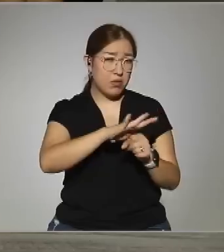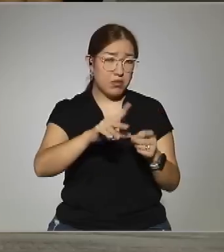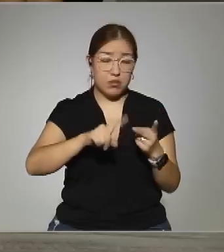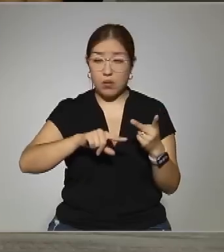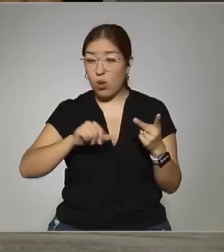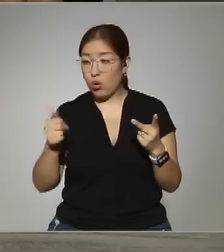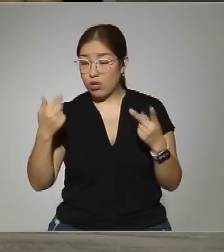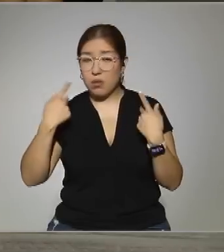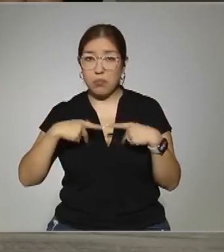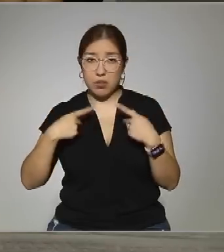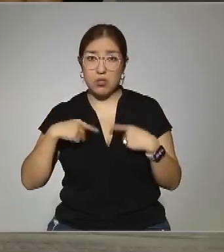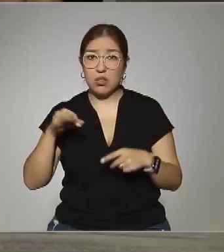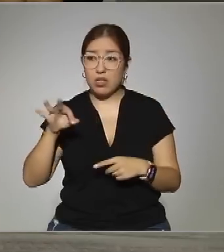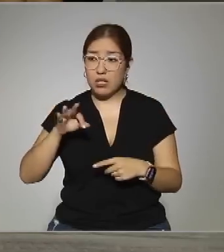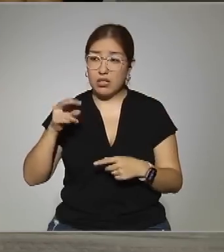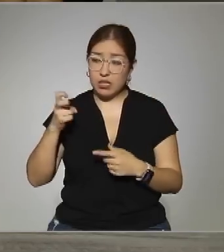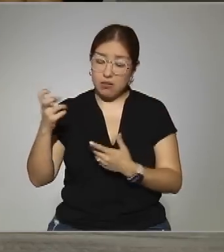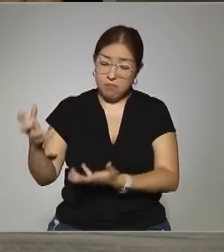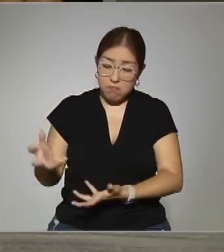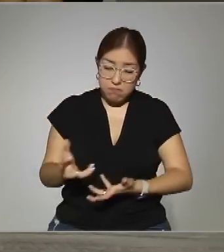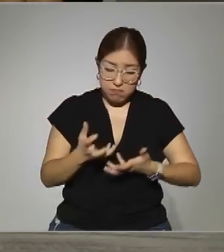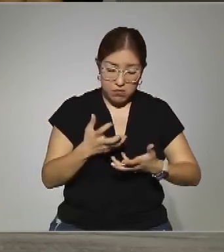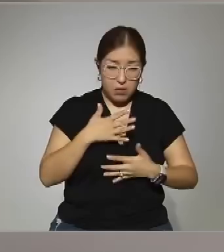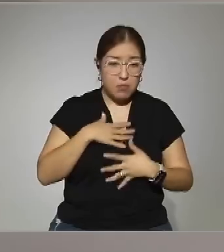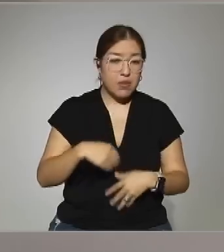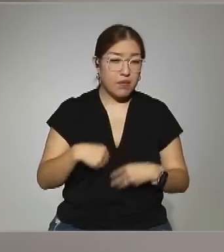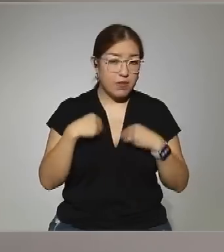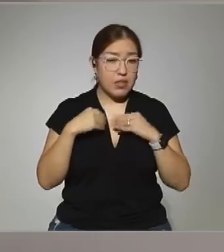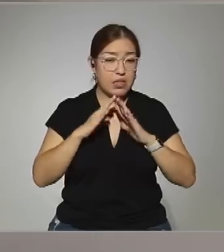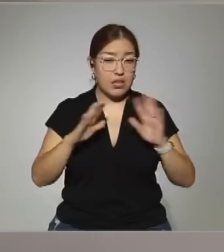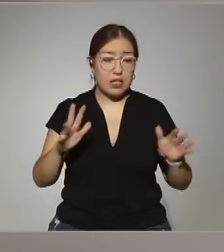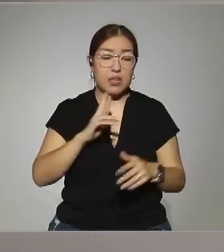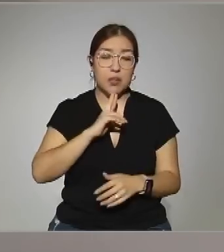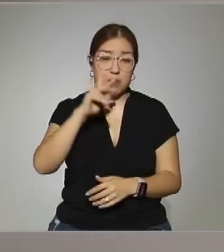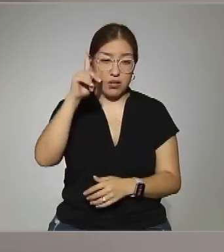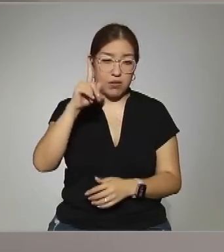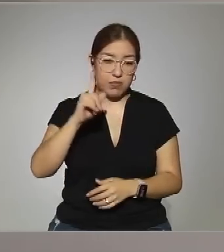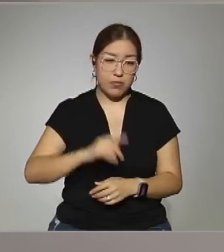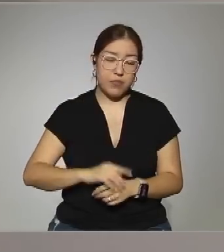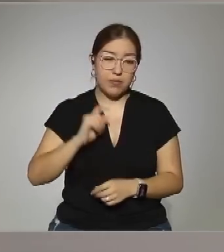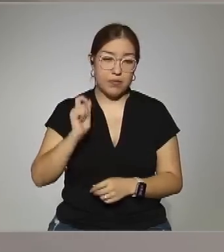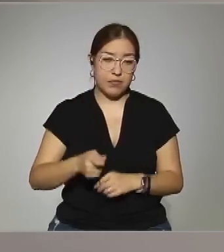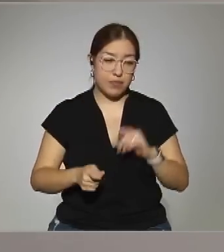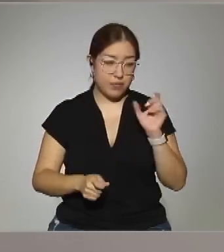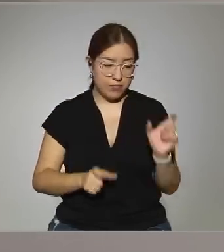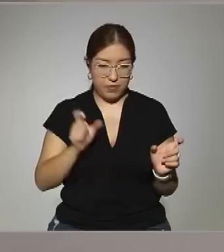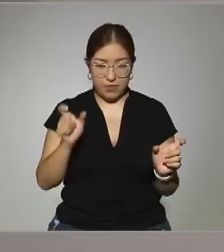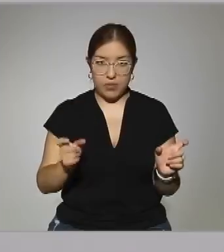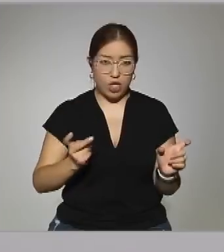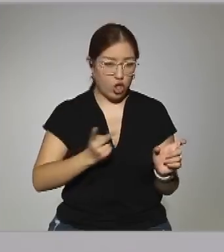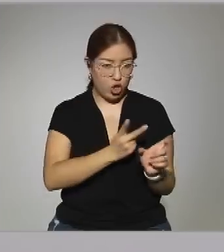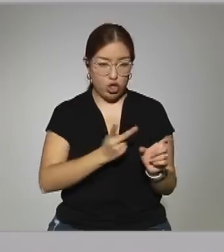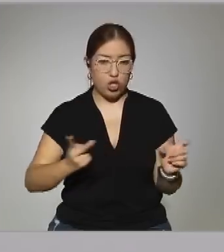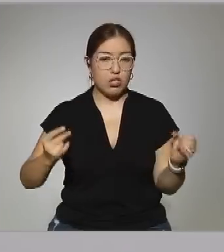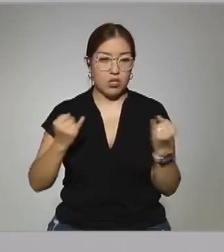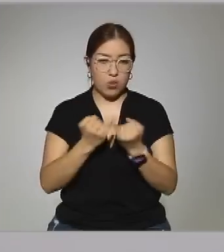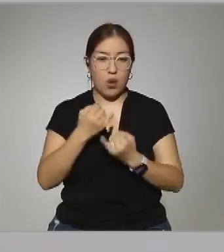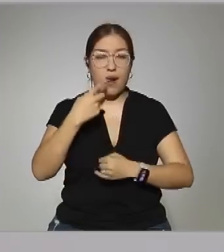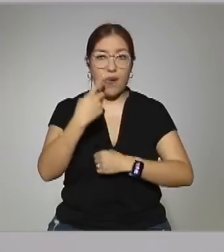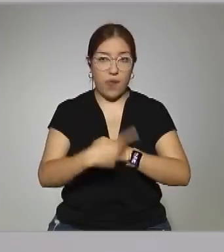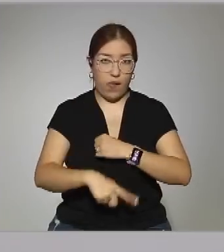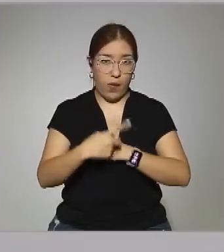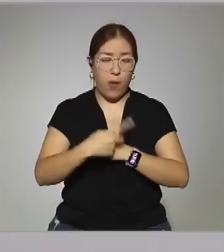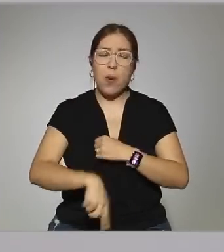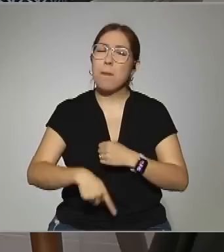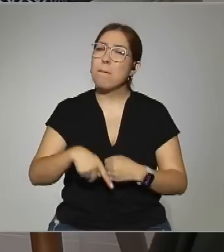lo que le dan reconstruye su vida. Pero eso no quiere decir que uno sí tuvo daño emocional y otro no. Los dos han tenido daño emocional. Pero entonces,